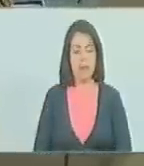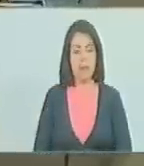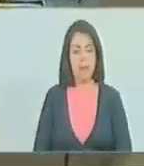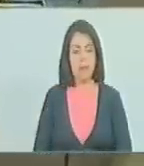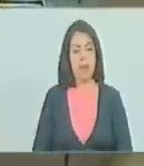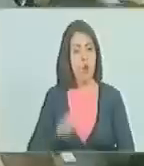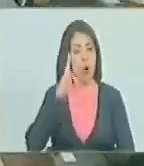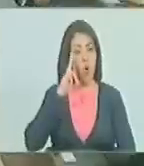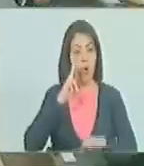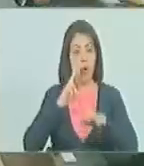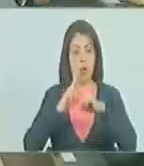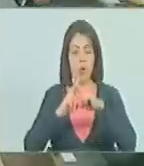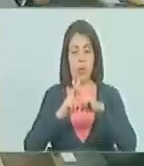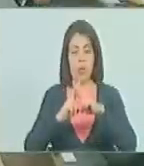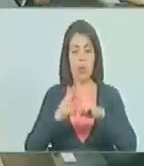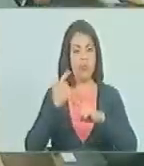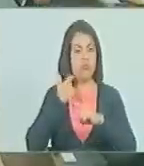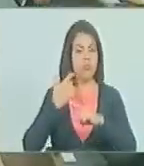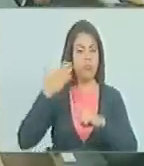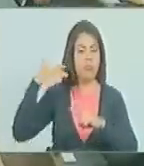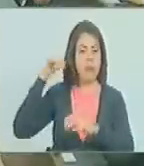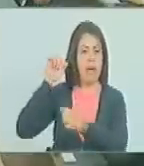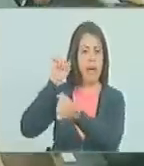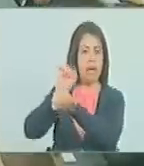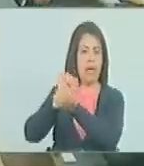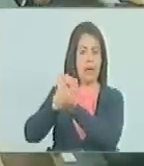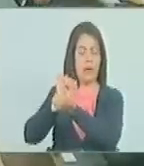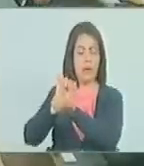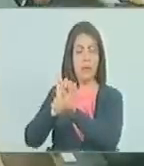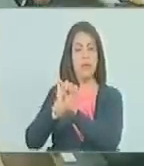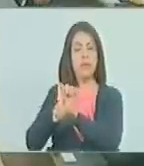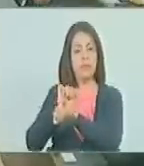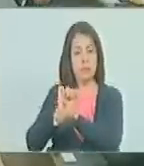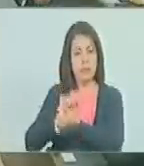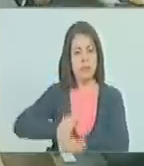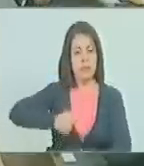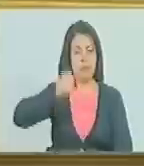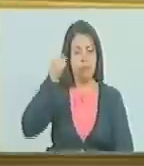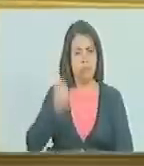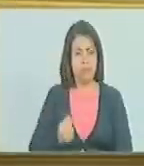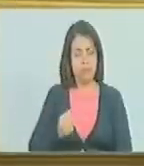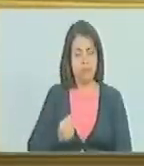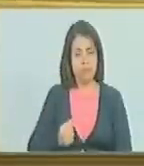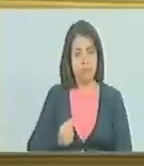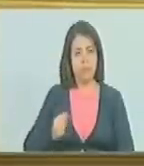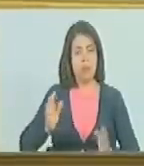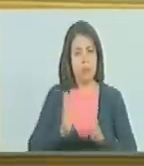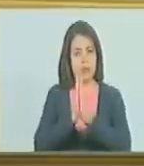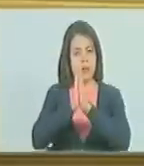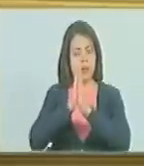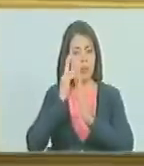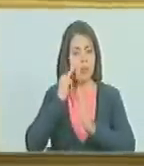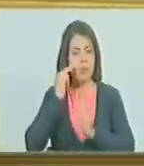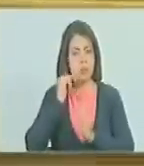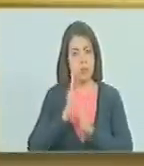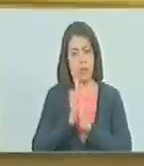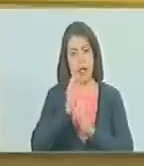como un homenaje de los antiguos esclavos, de los rebeldes hacia su santo, el santo negro, San